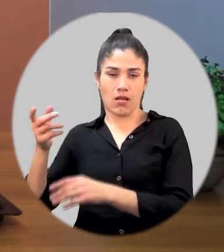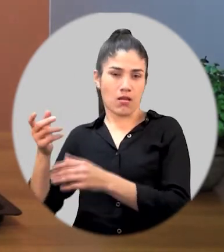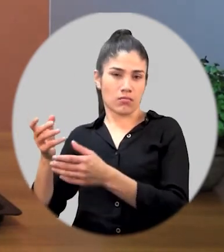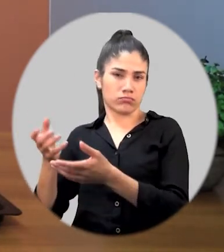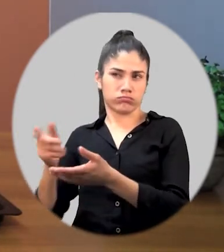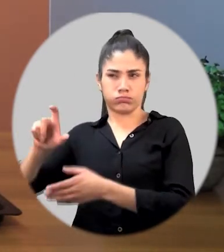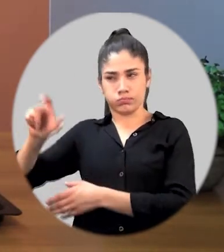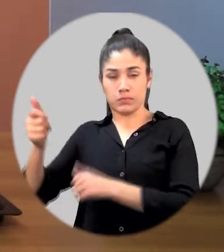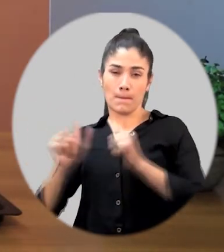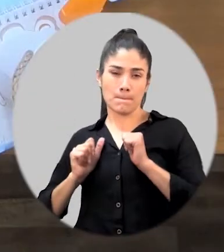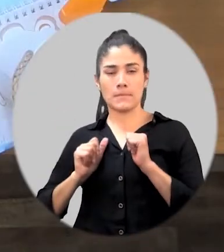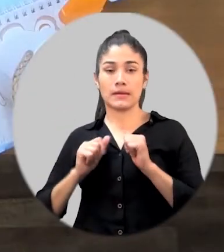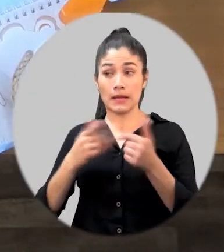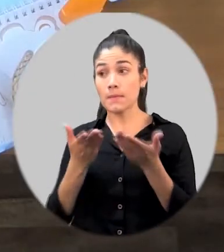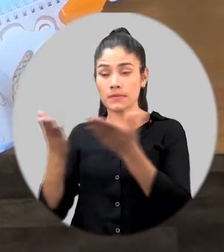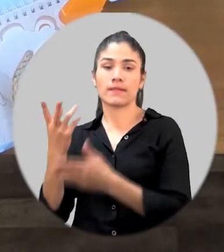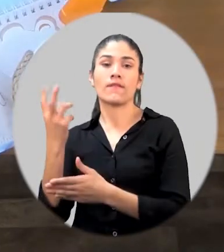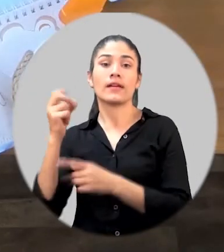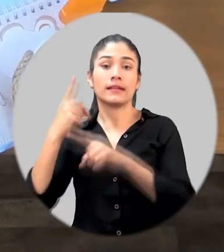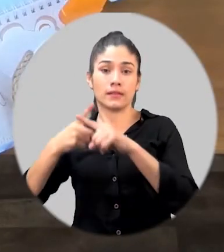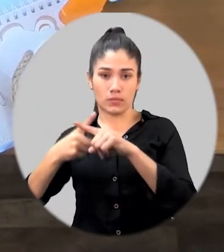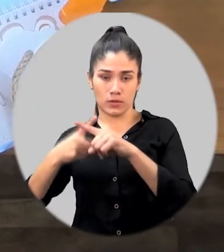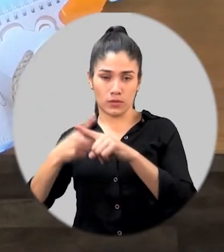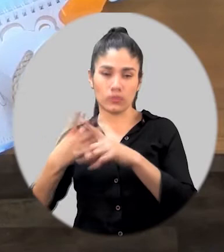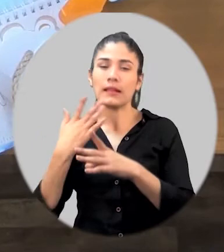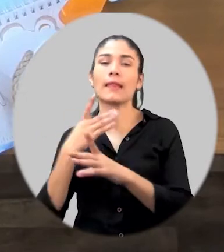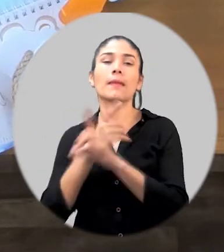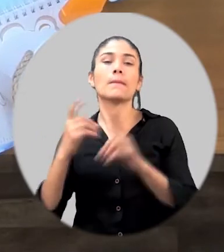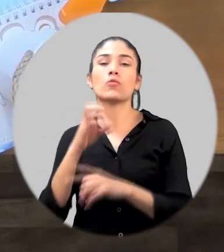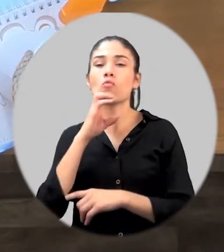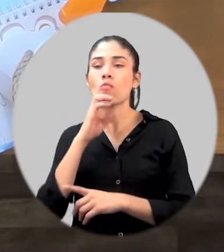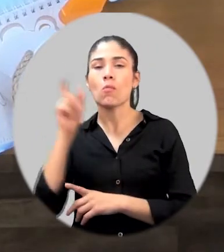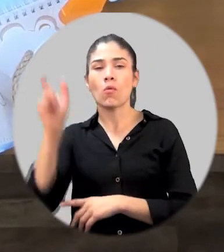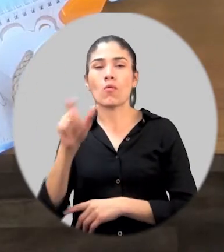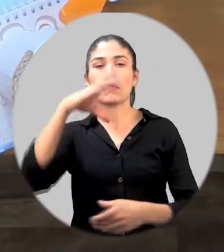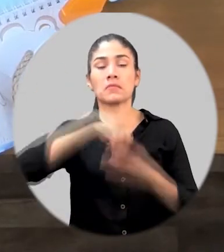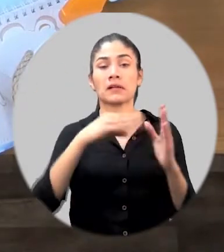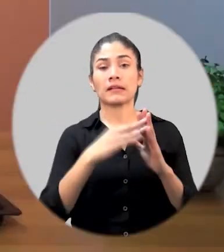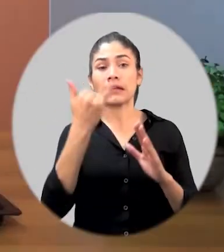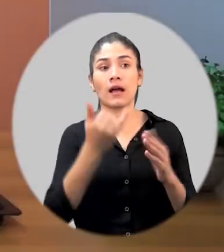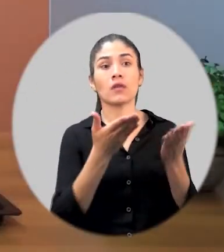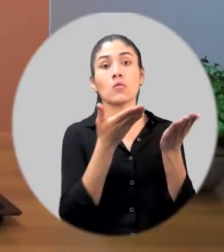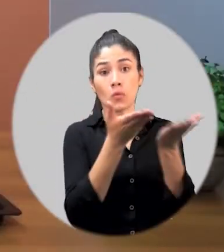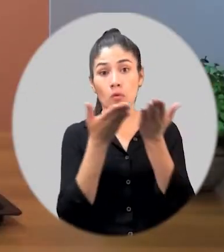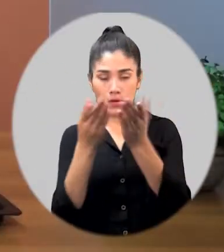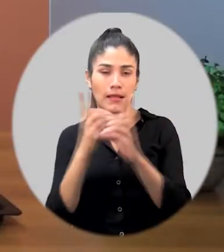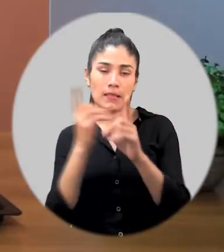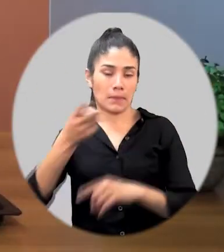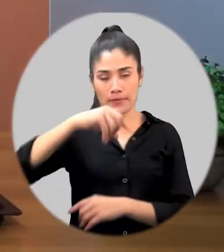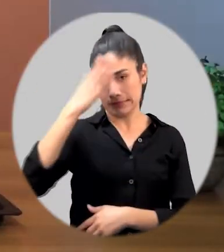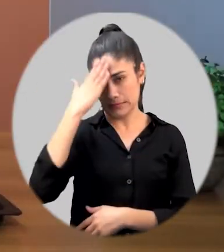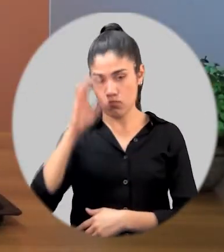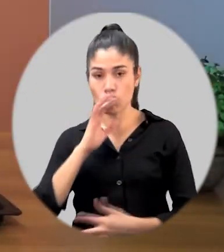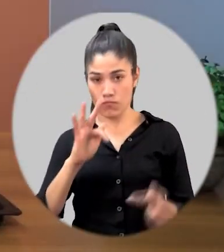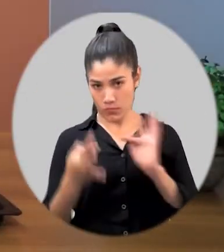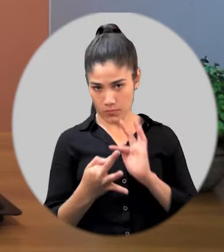durante 20 minutos aproximadamente. Siempre depende de cada horno. Ustedes deberían de entenderla su horno para